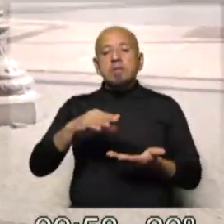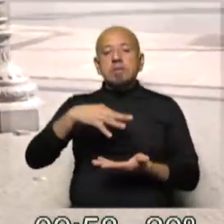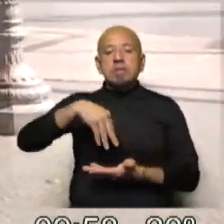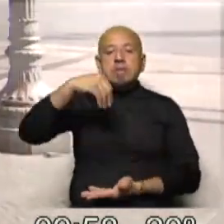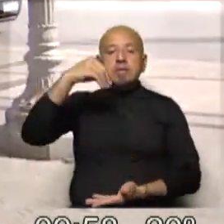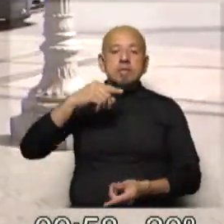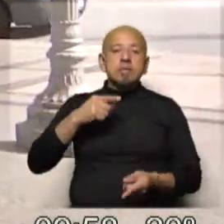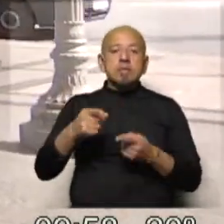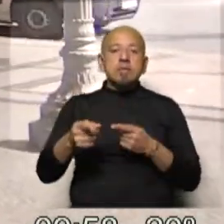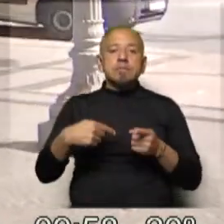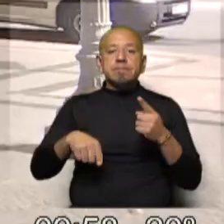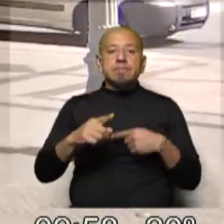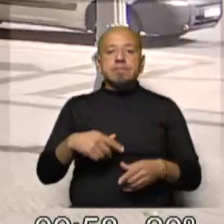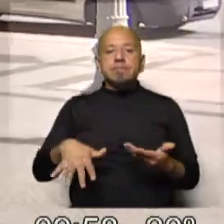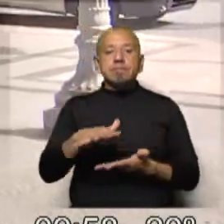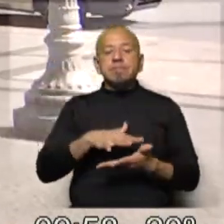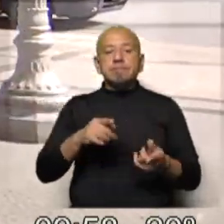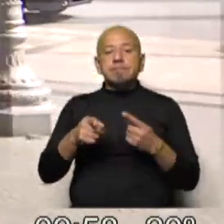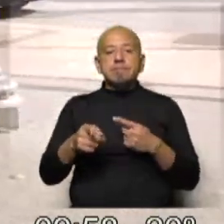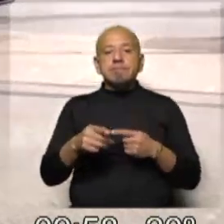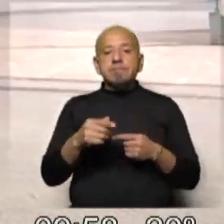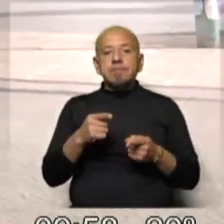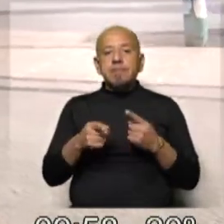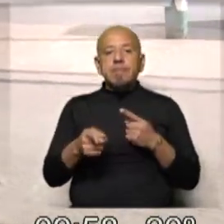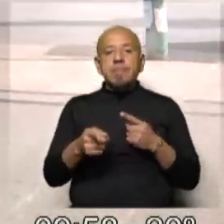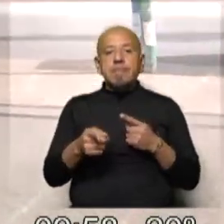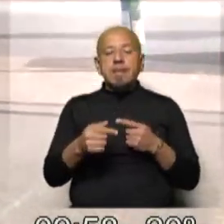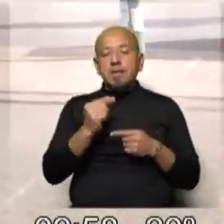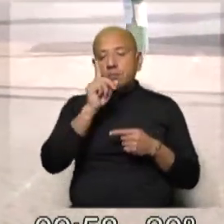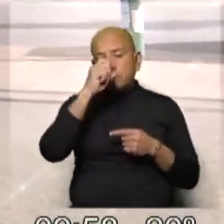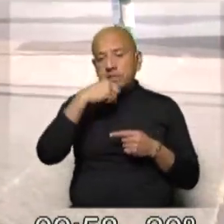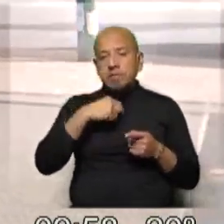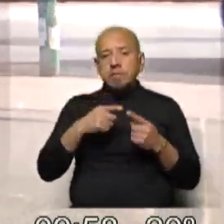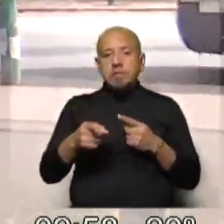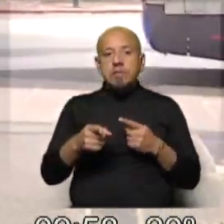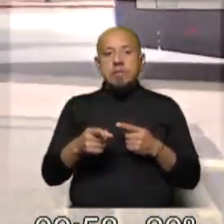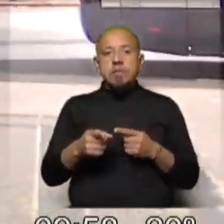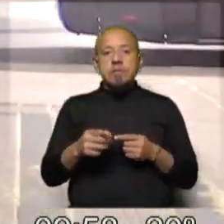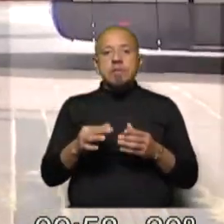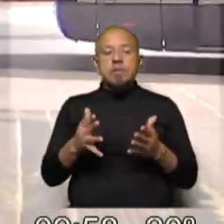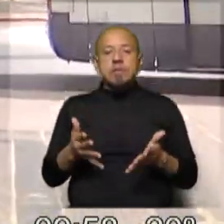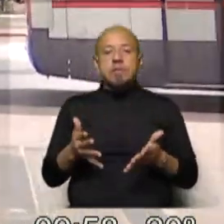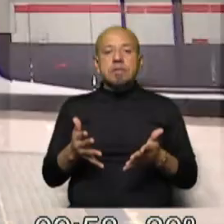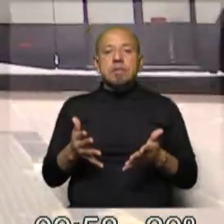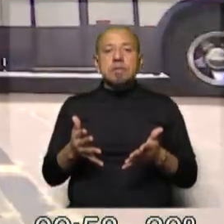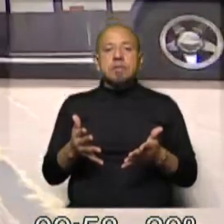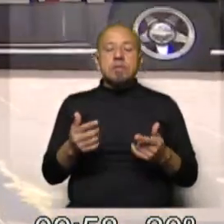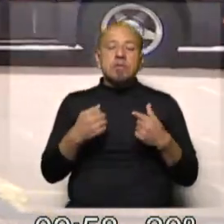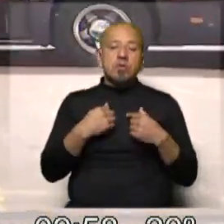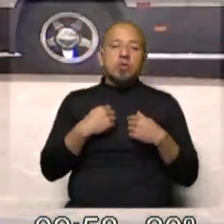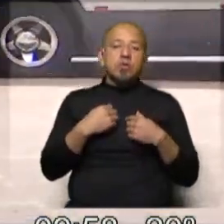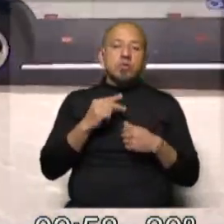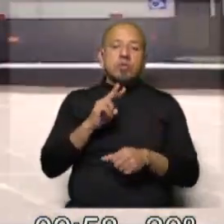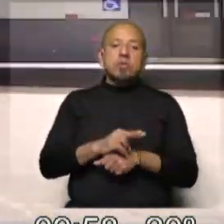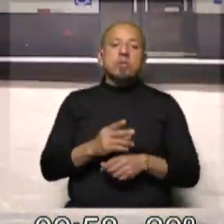ser, nada, de los lugares más bellos que tiene nuestro querido país, nuestro territorio nacional y, por supuesto, que nosotros visitamos